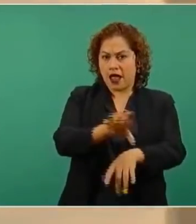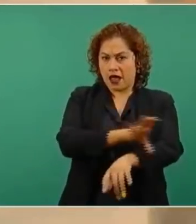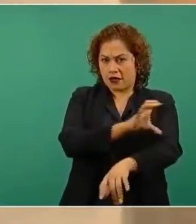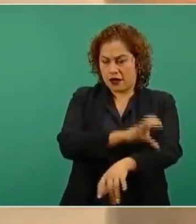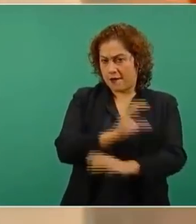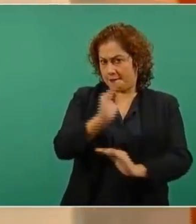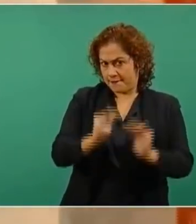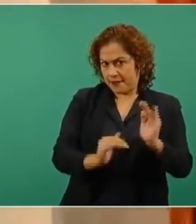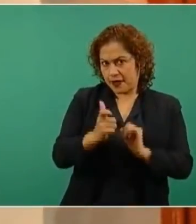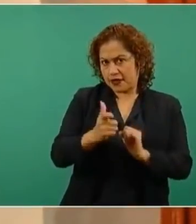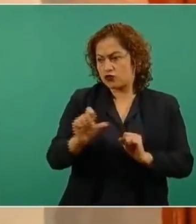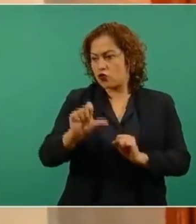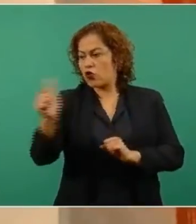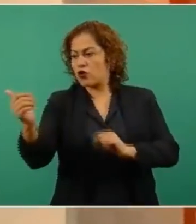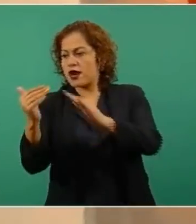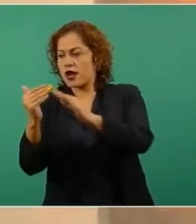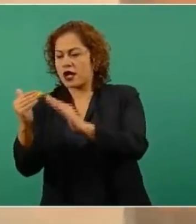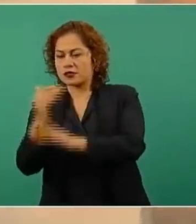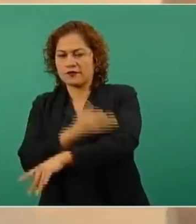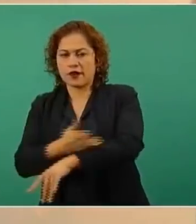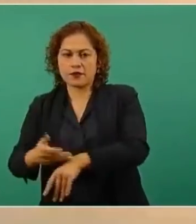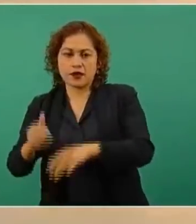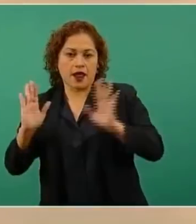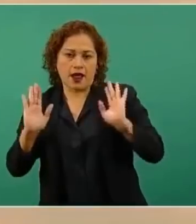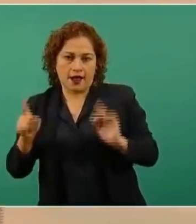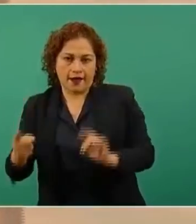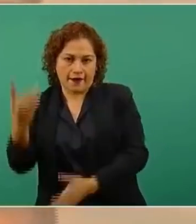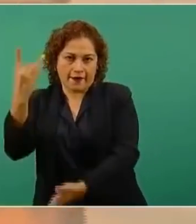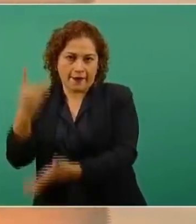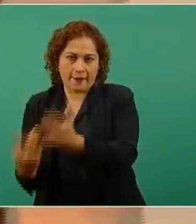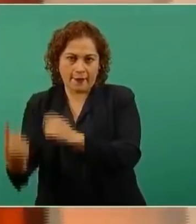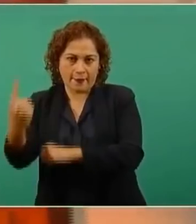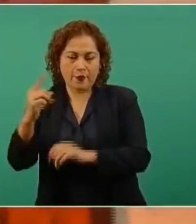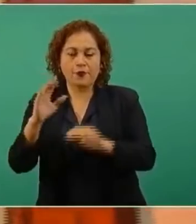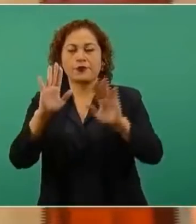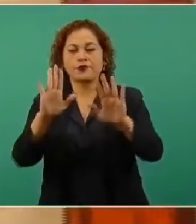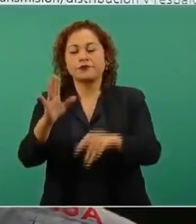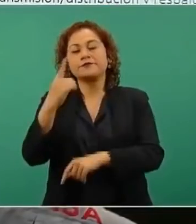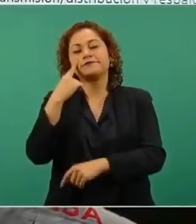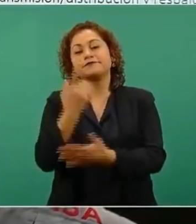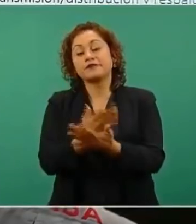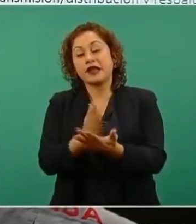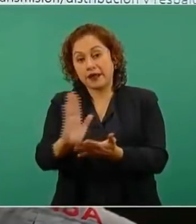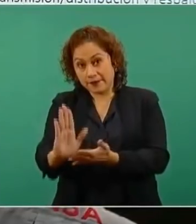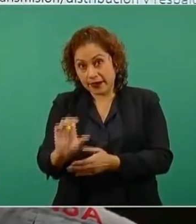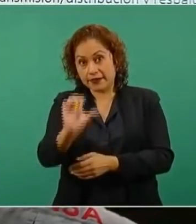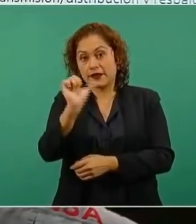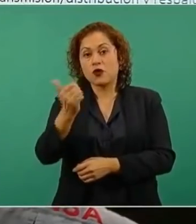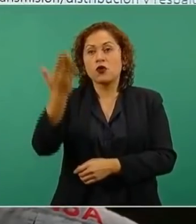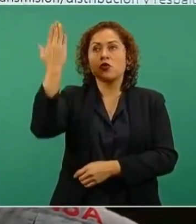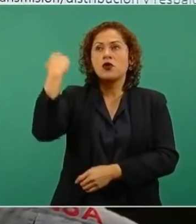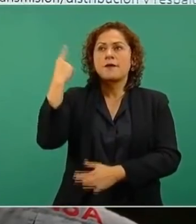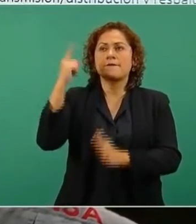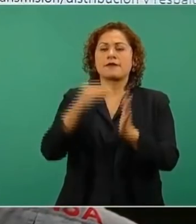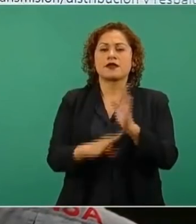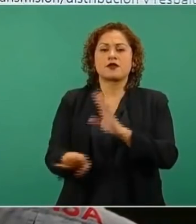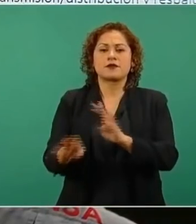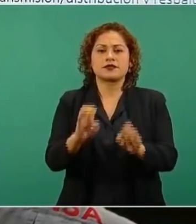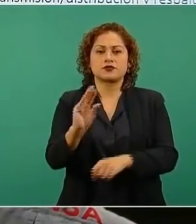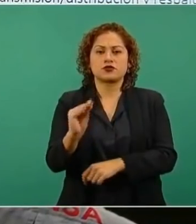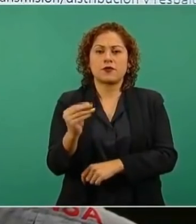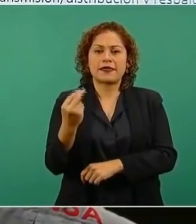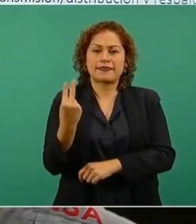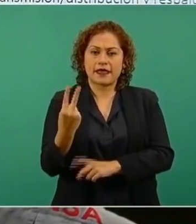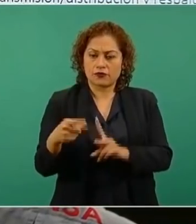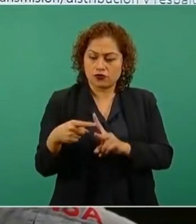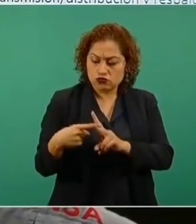Adicionalmente, la estructura tarifaria que hicieron durante muchos años, desde el 92 hasta la fecha. O